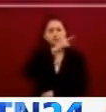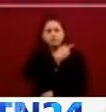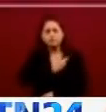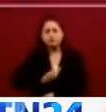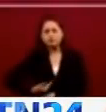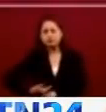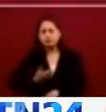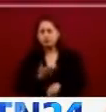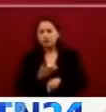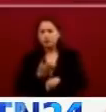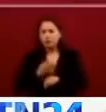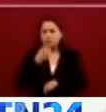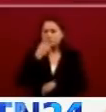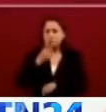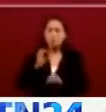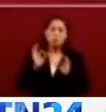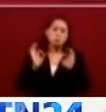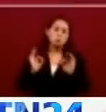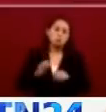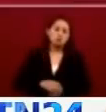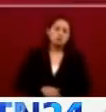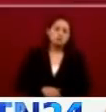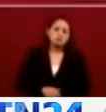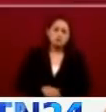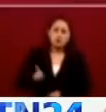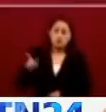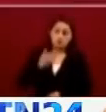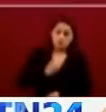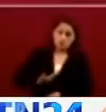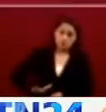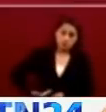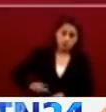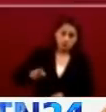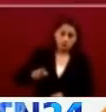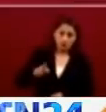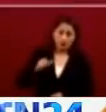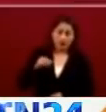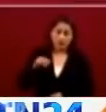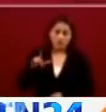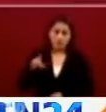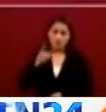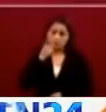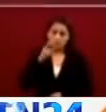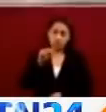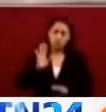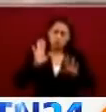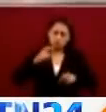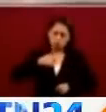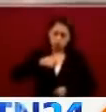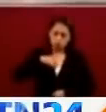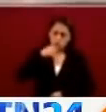decirlo, señor presidente, no, pero yo sí lo puedo decir, que tenemos